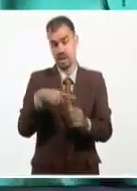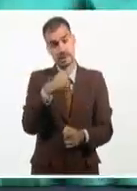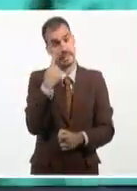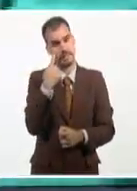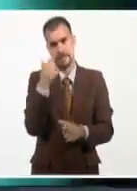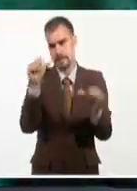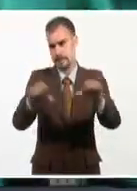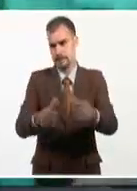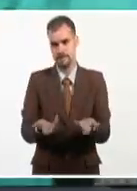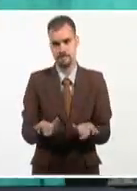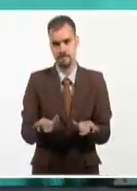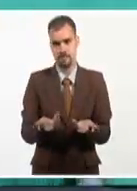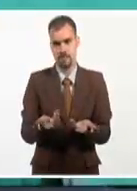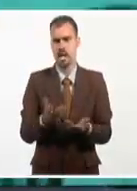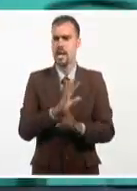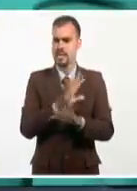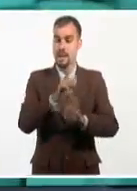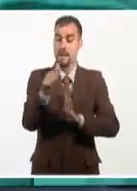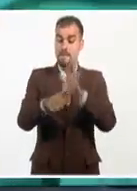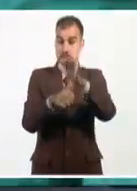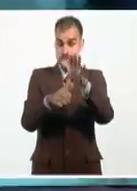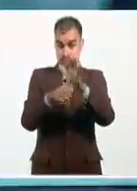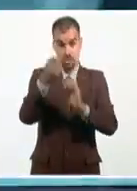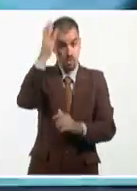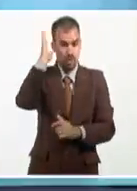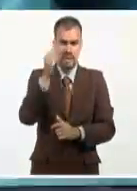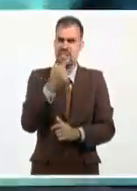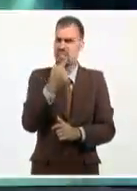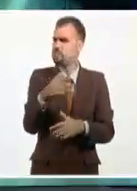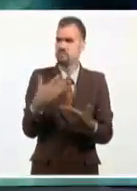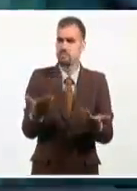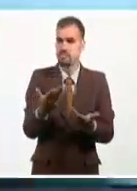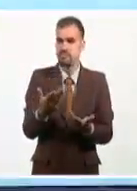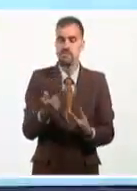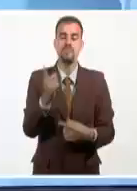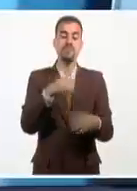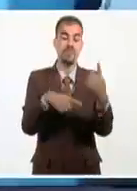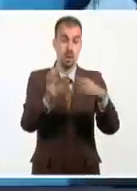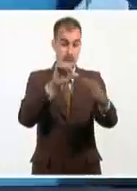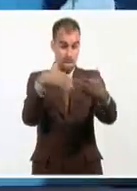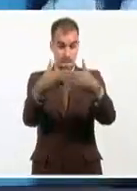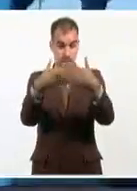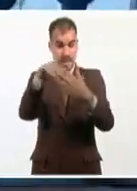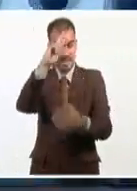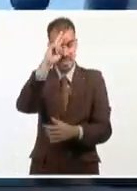presidente de la República, Miguel Díaz-Canel, es la violación de los protocolos en entidades de salud.